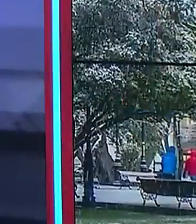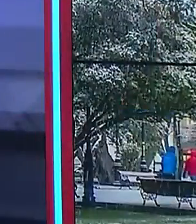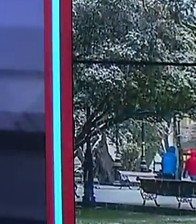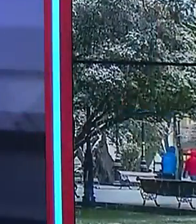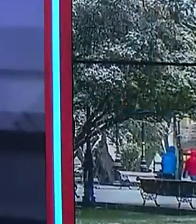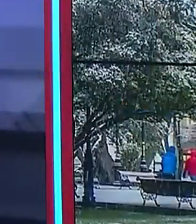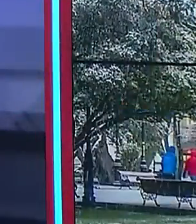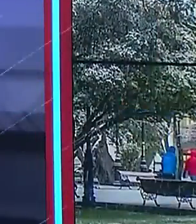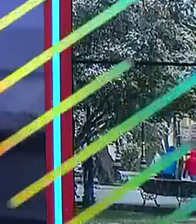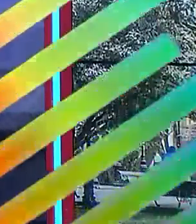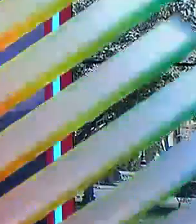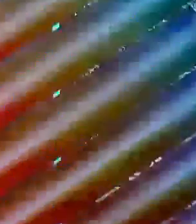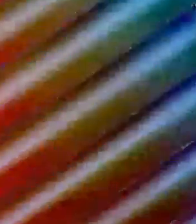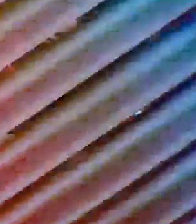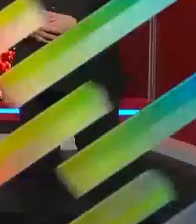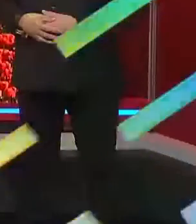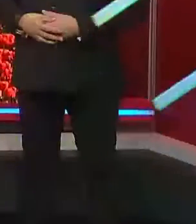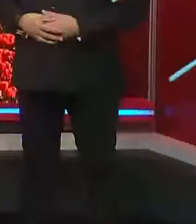Invierno.